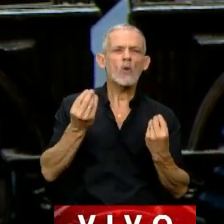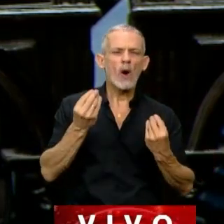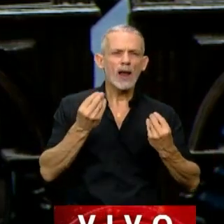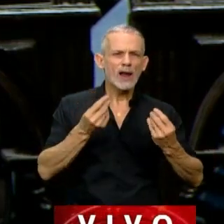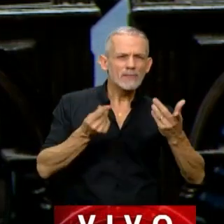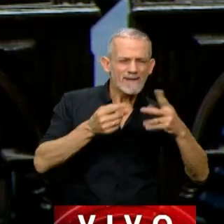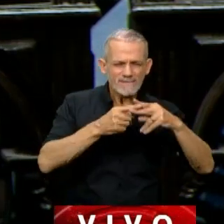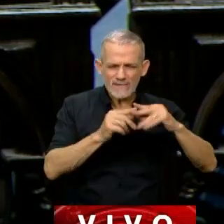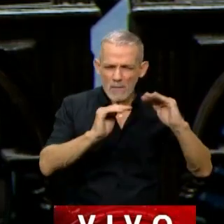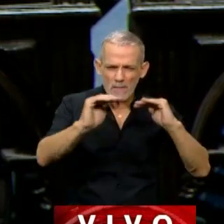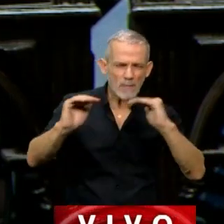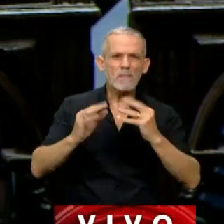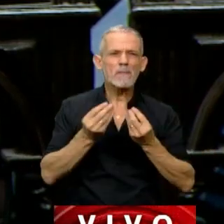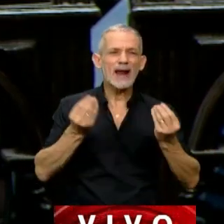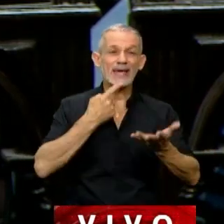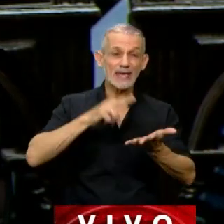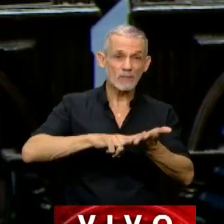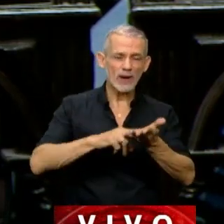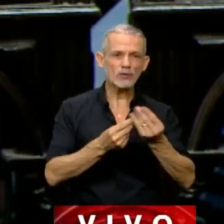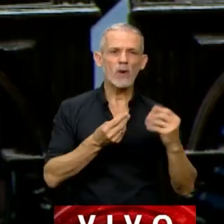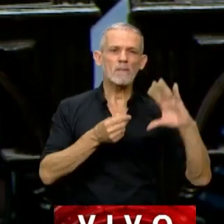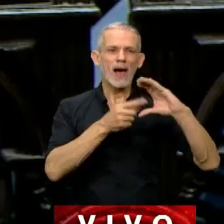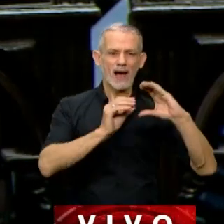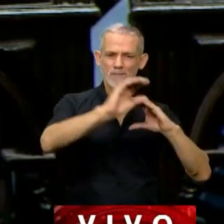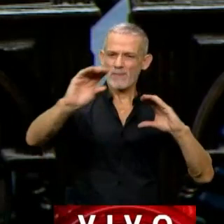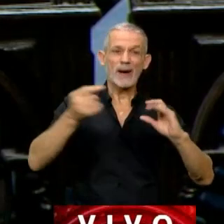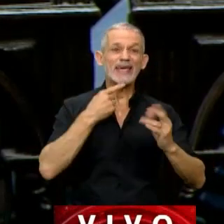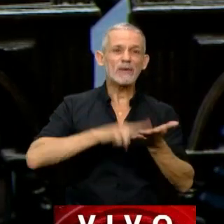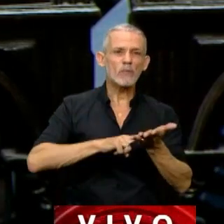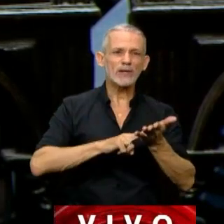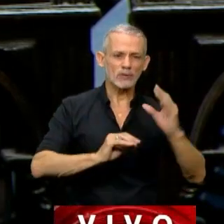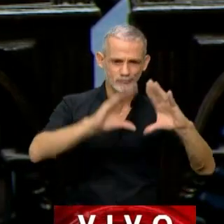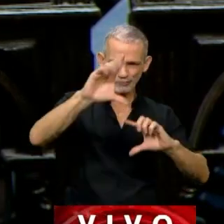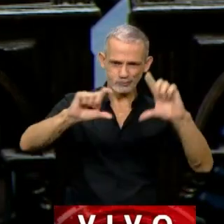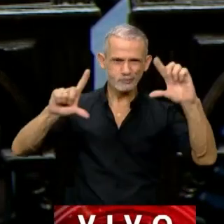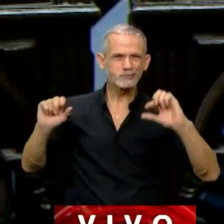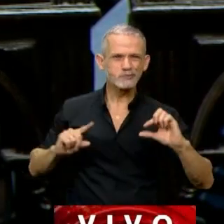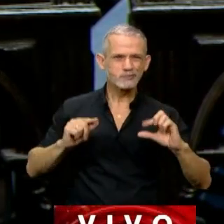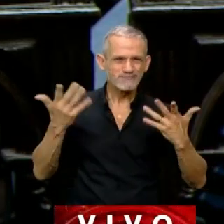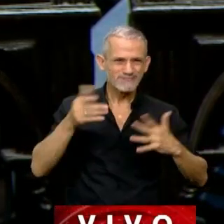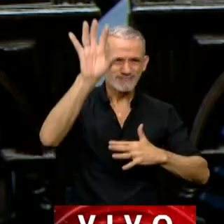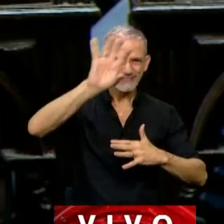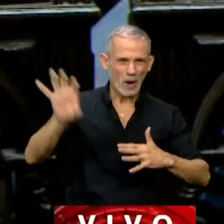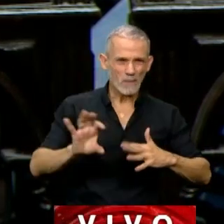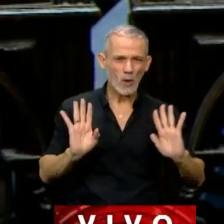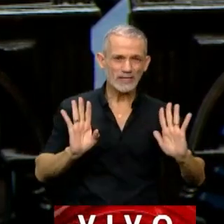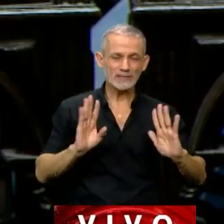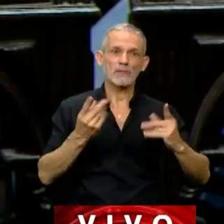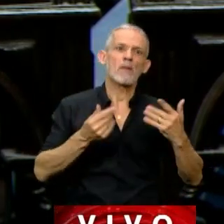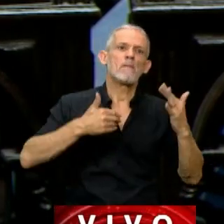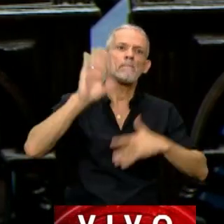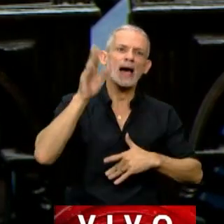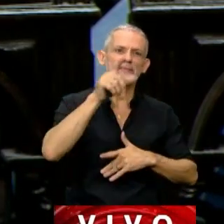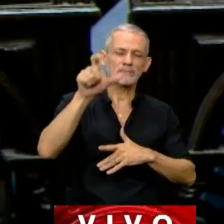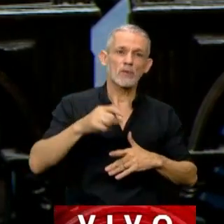instrumentos que procuren que la distribución de la carga impositiva para lo cual se prevé que tengan mayor